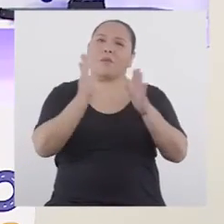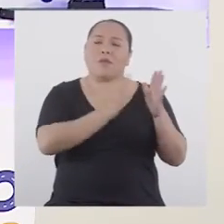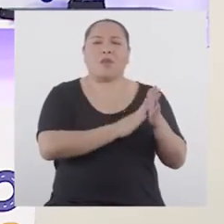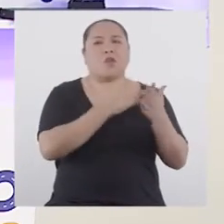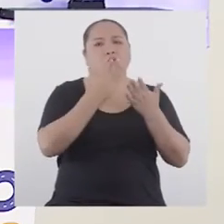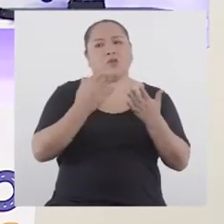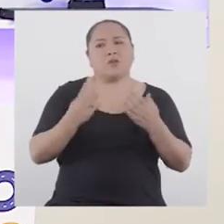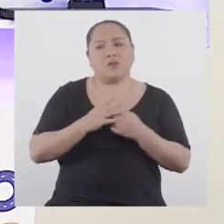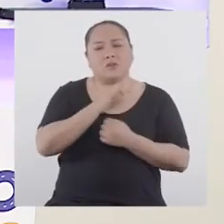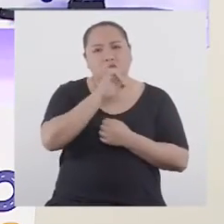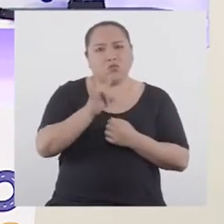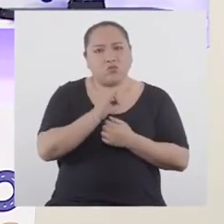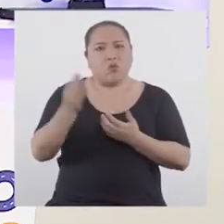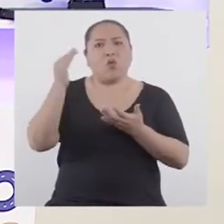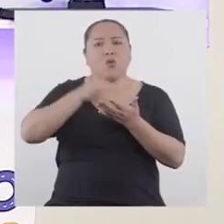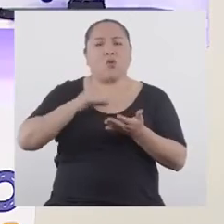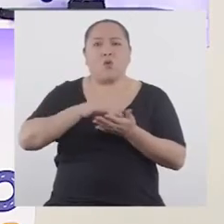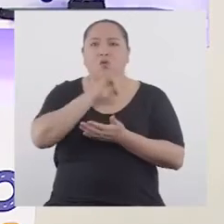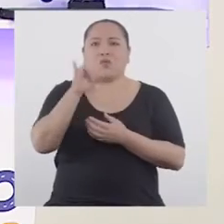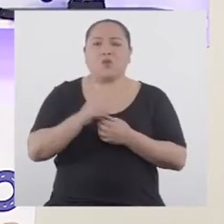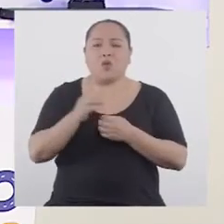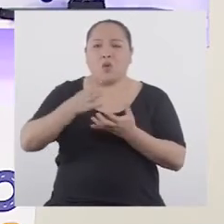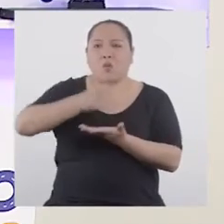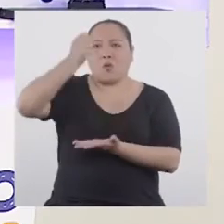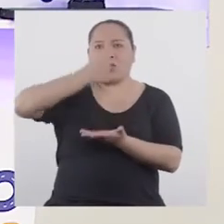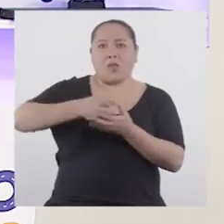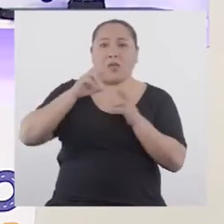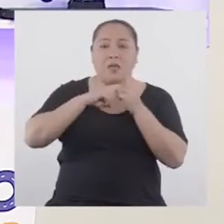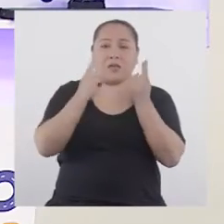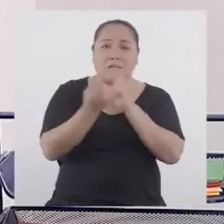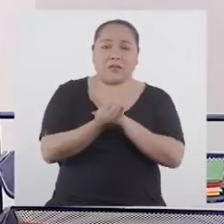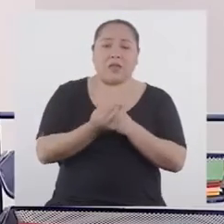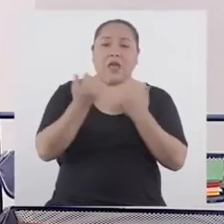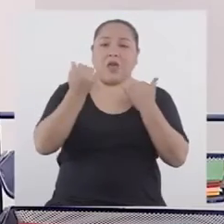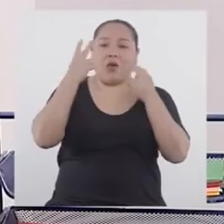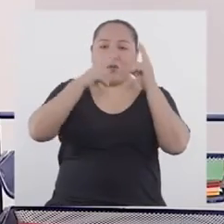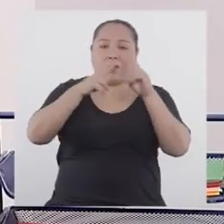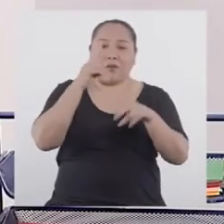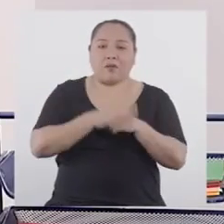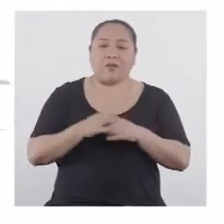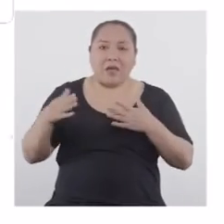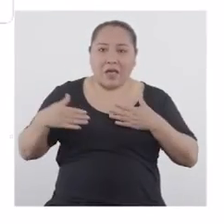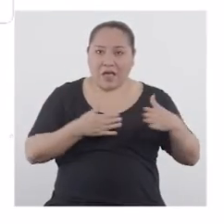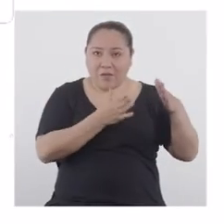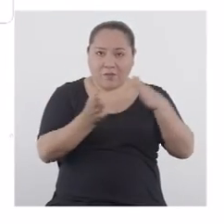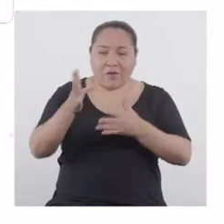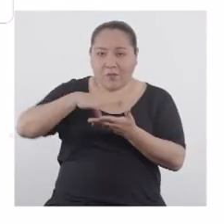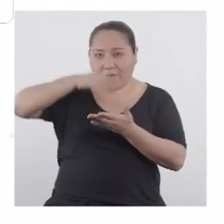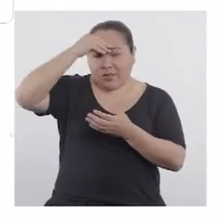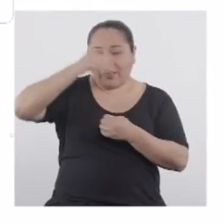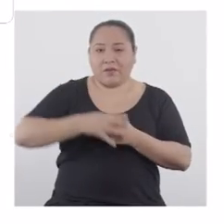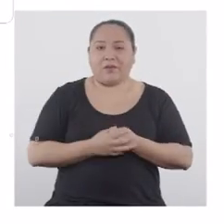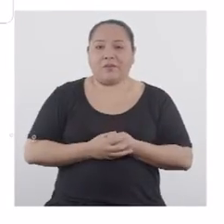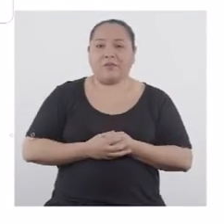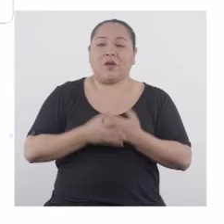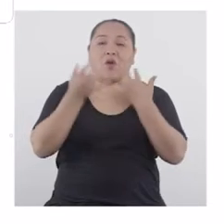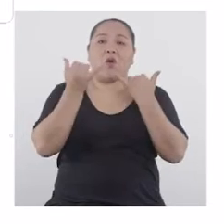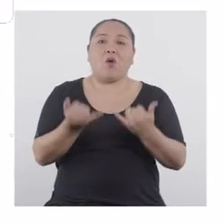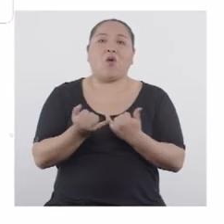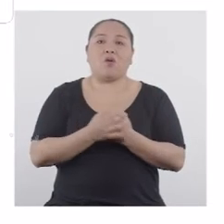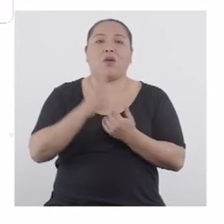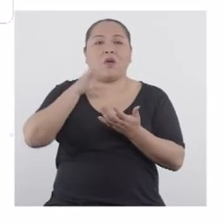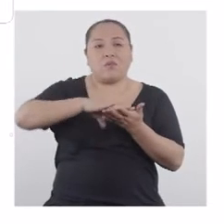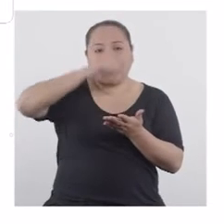elaborar objetos utilitarios empleando las botellas de plástico reciclado? Ahora veamos nuestro camino de aprendizaje.